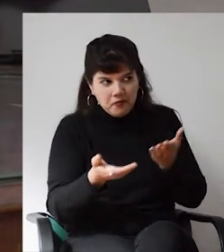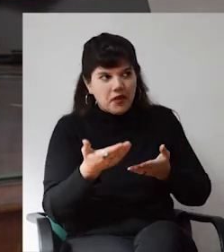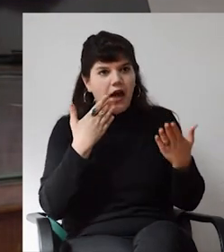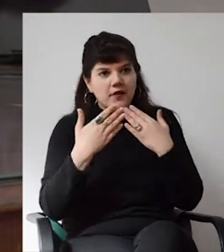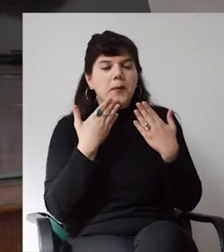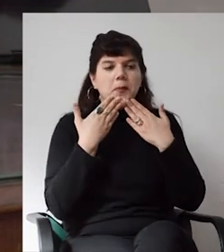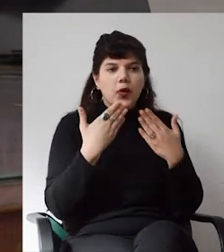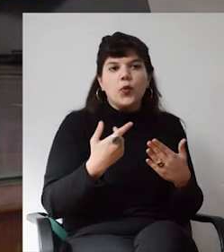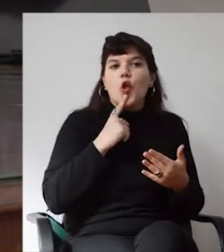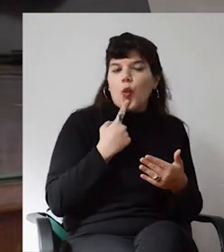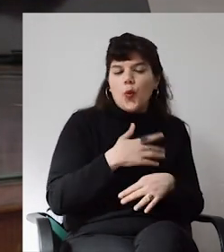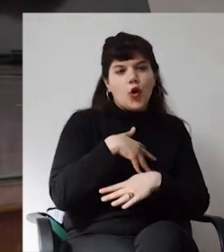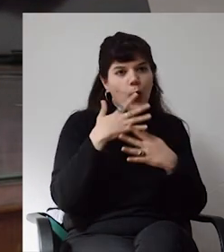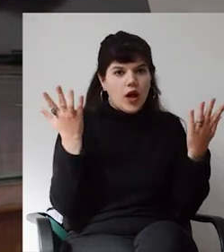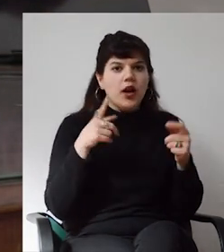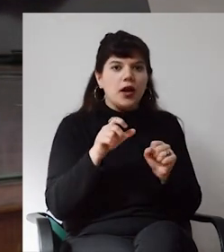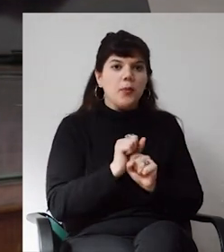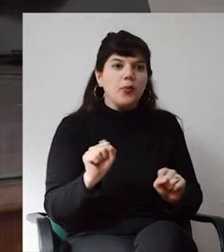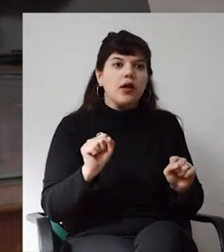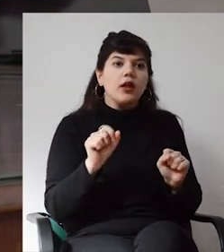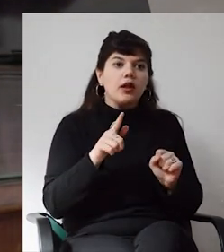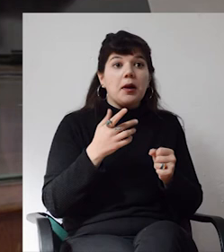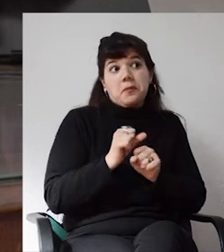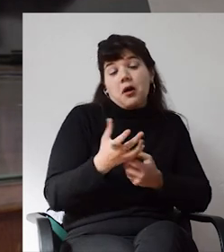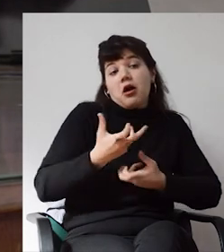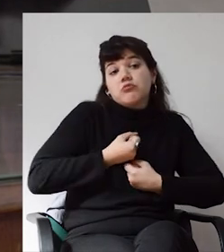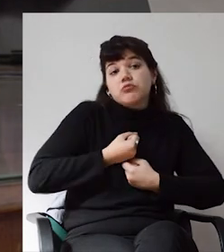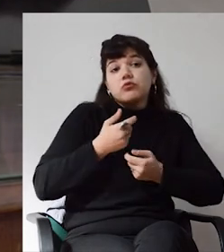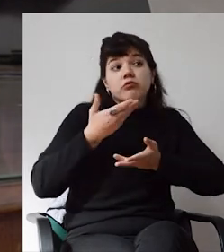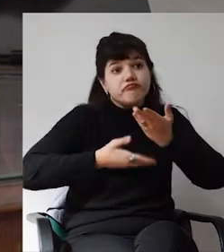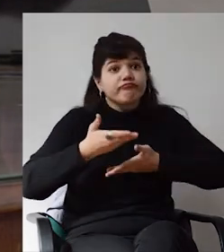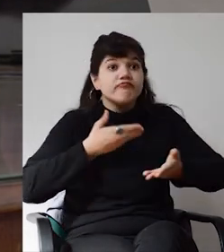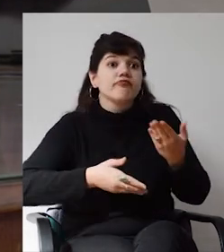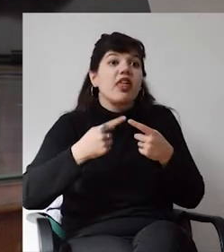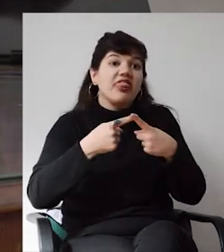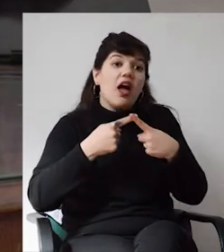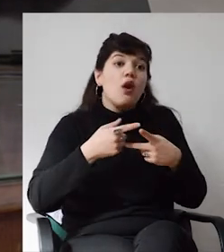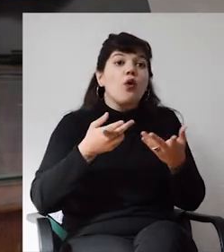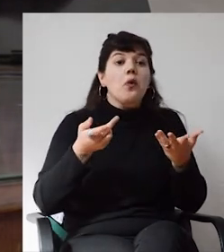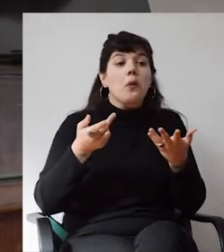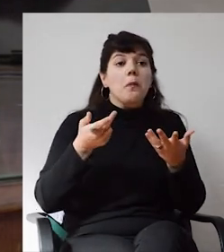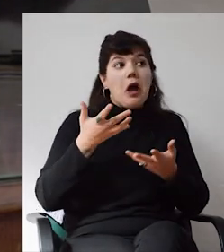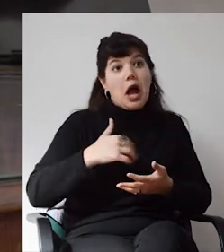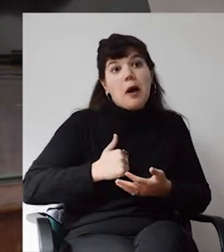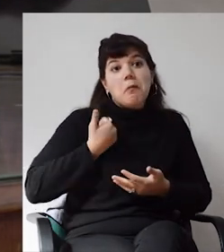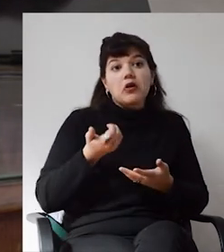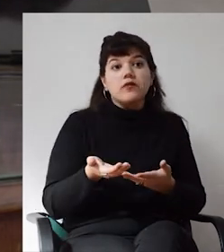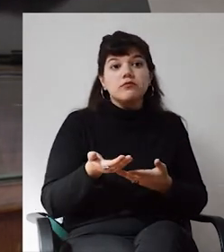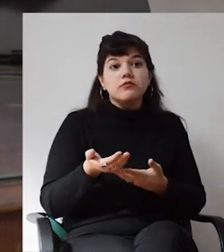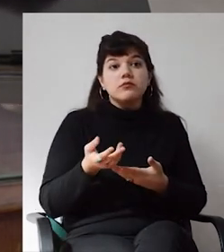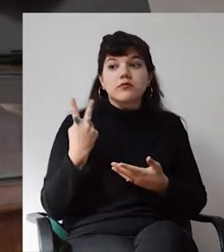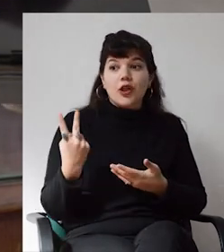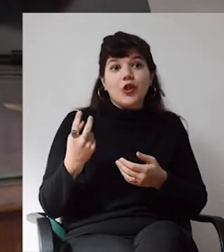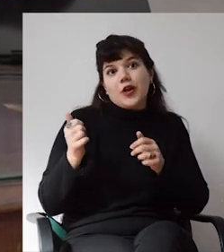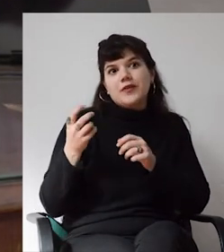bienvenidos esos comentarios, justamente como para favorecer el intercambio y aprovechar que